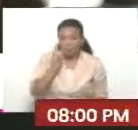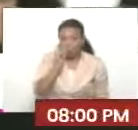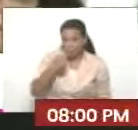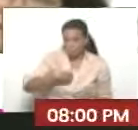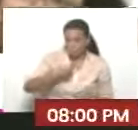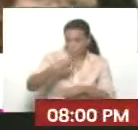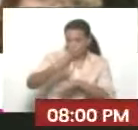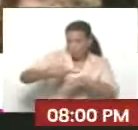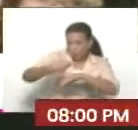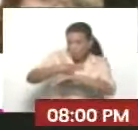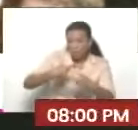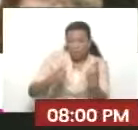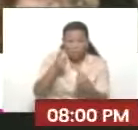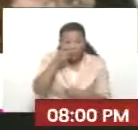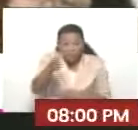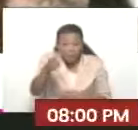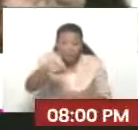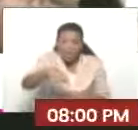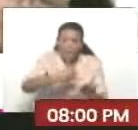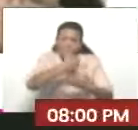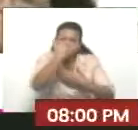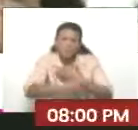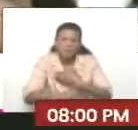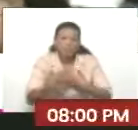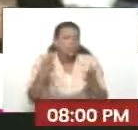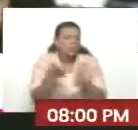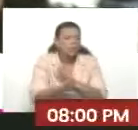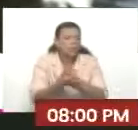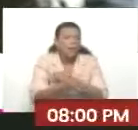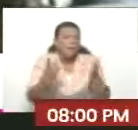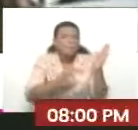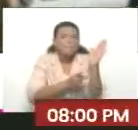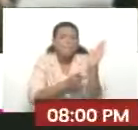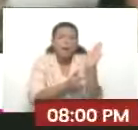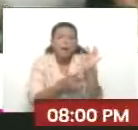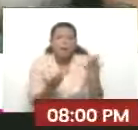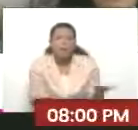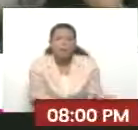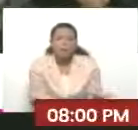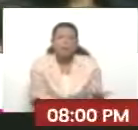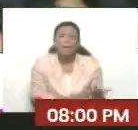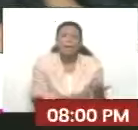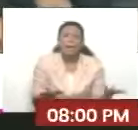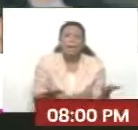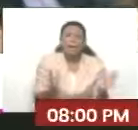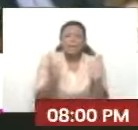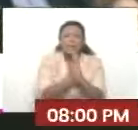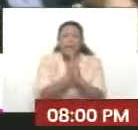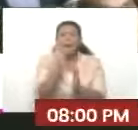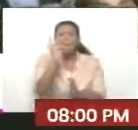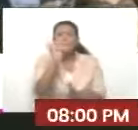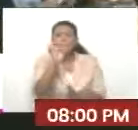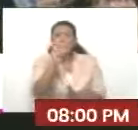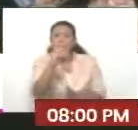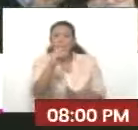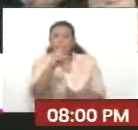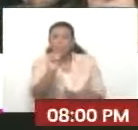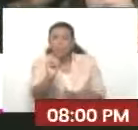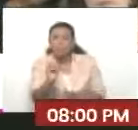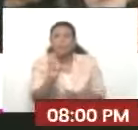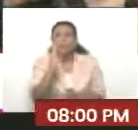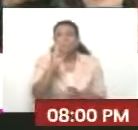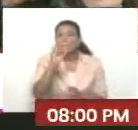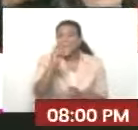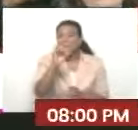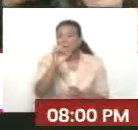esta semana a supervisar el proyecto de la parroquia San Pedro, una base de misión, presidente. Esto era